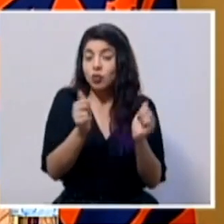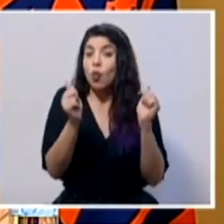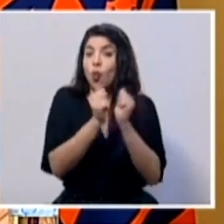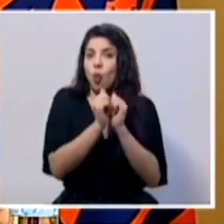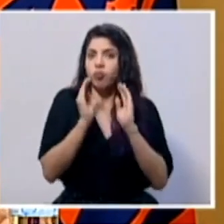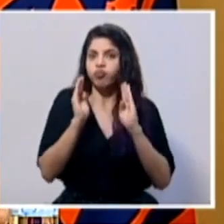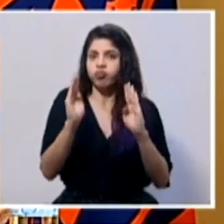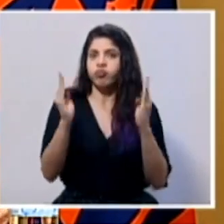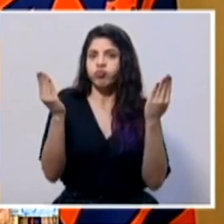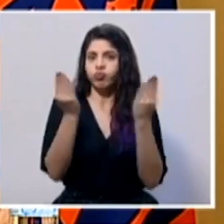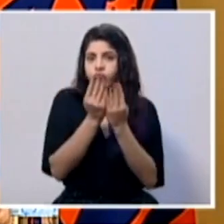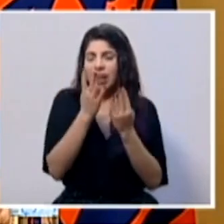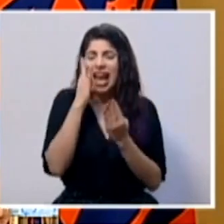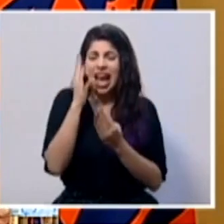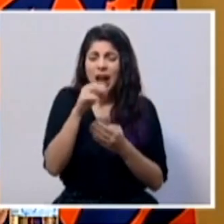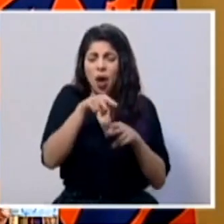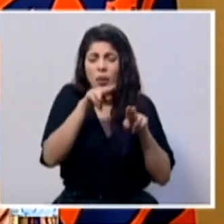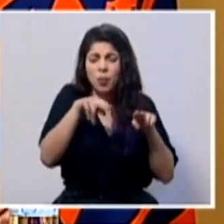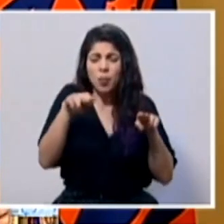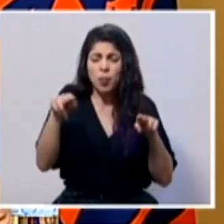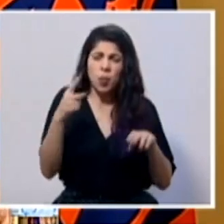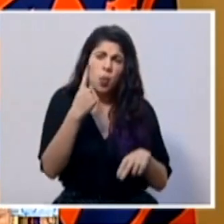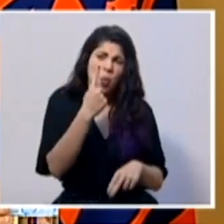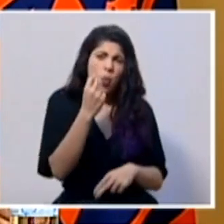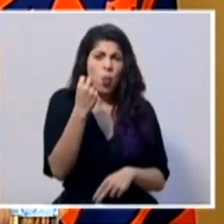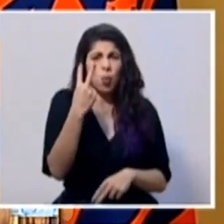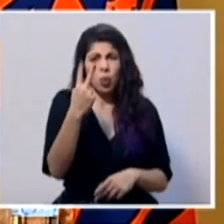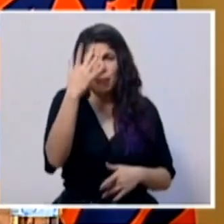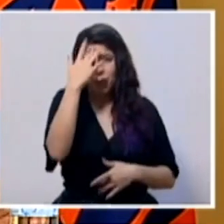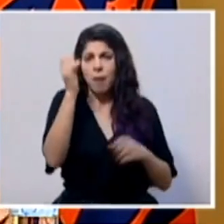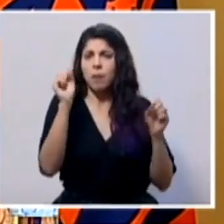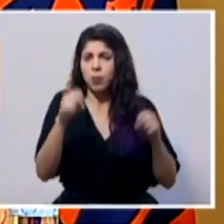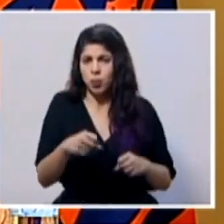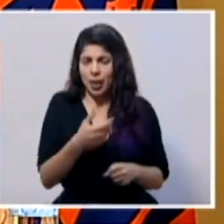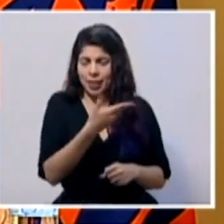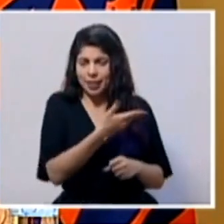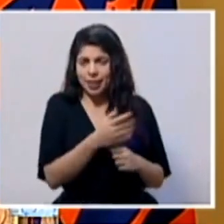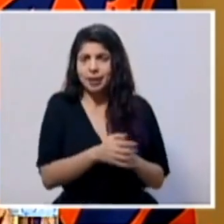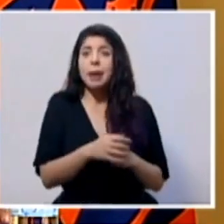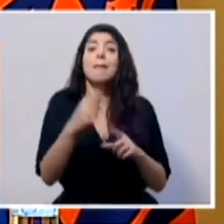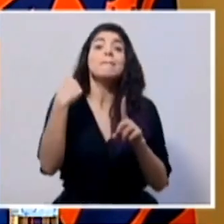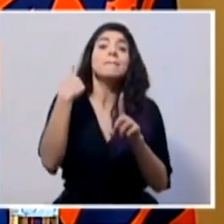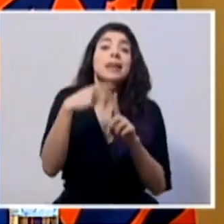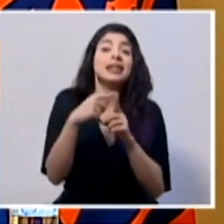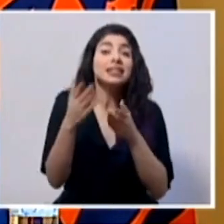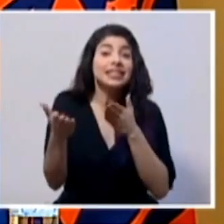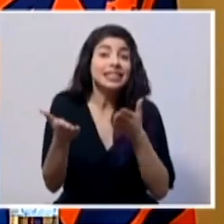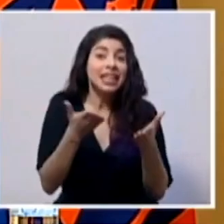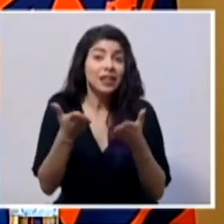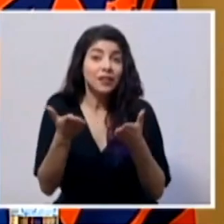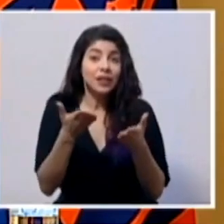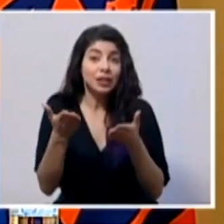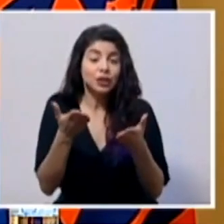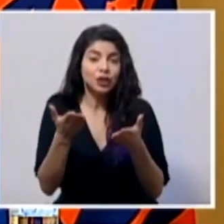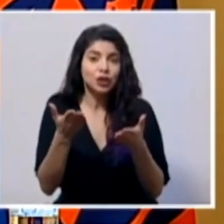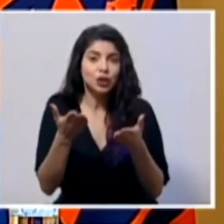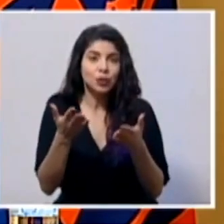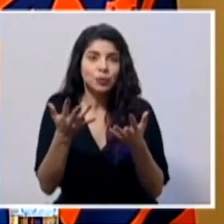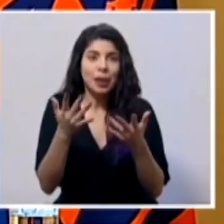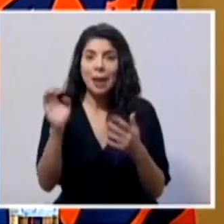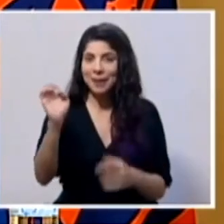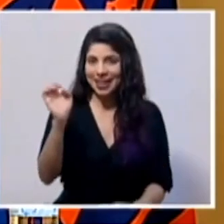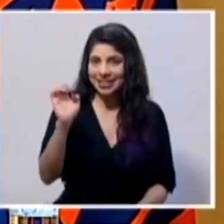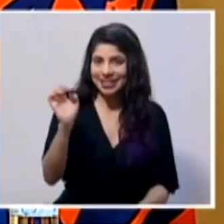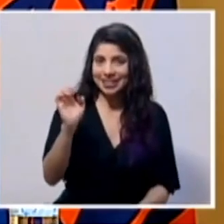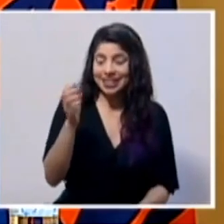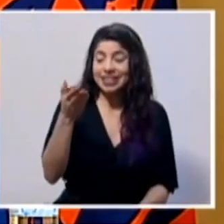aislamiento, donde creo que pueden estar uno o dos pacientes. Y además, el servicio de